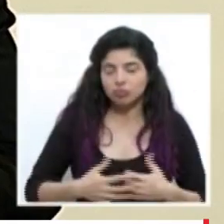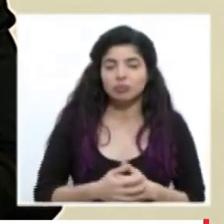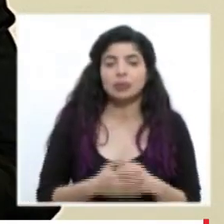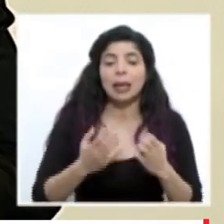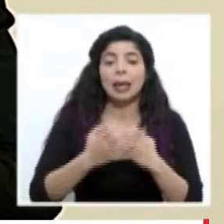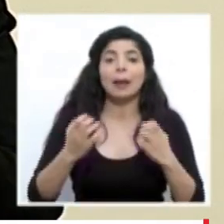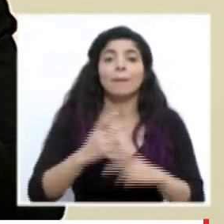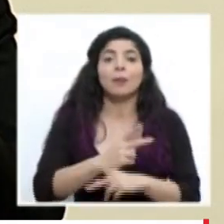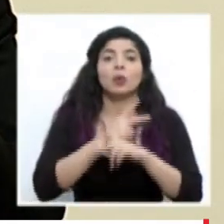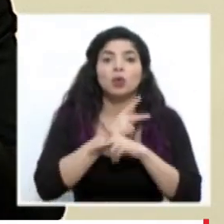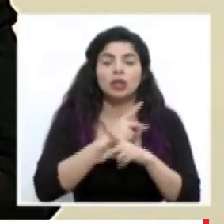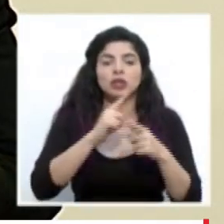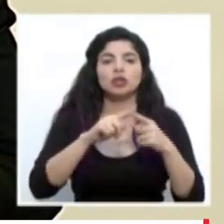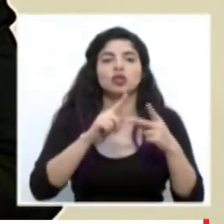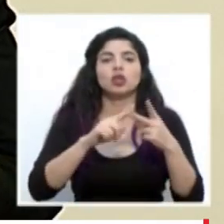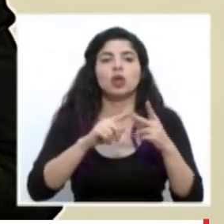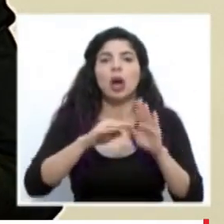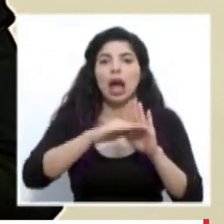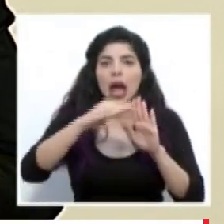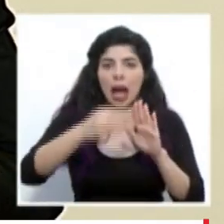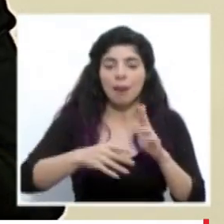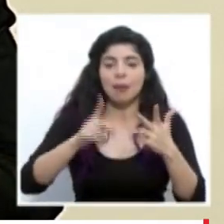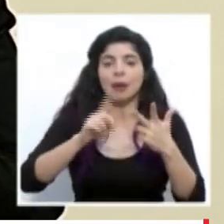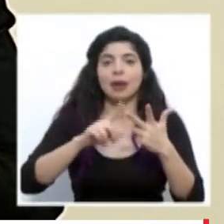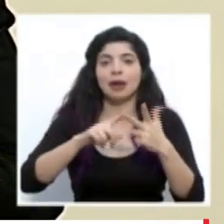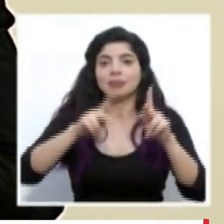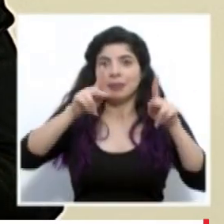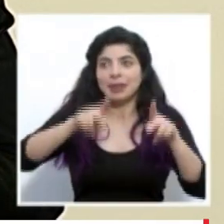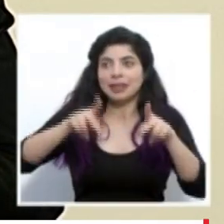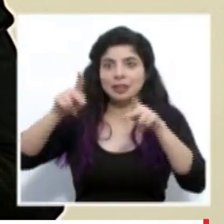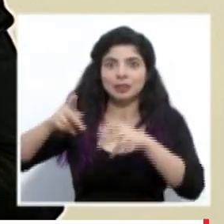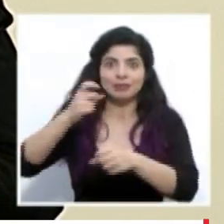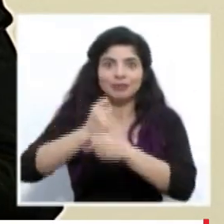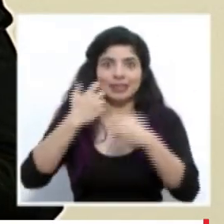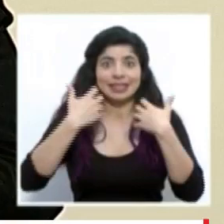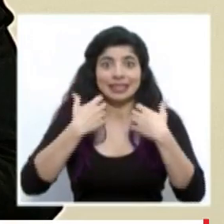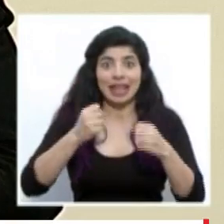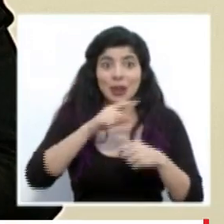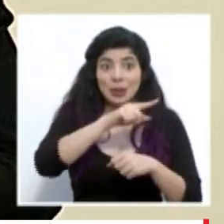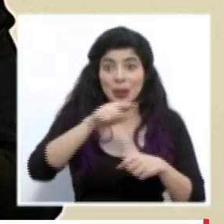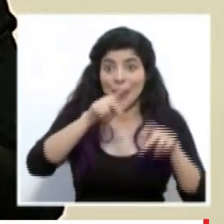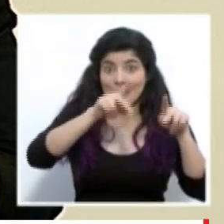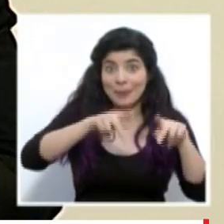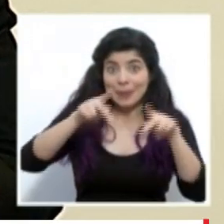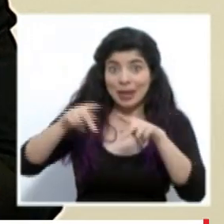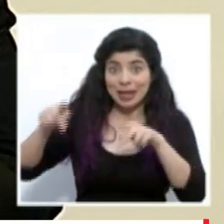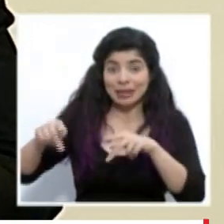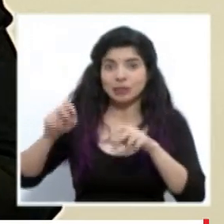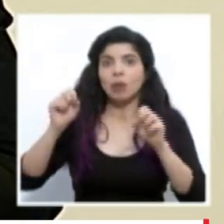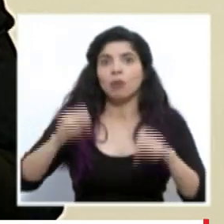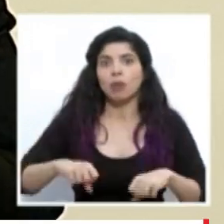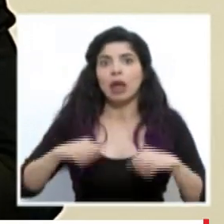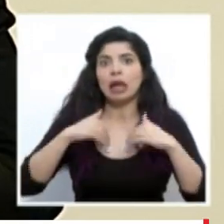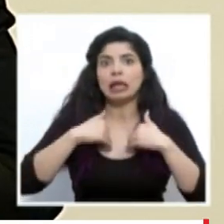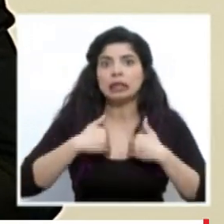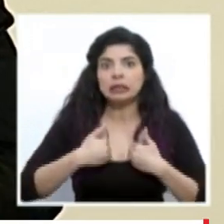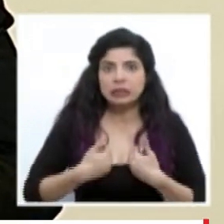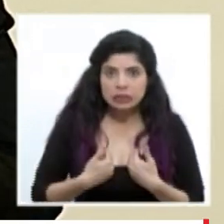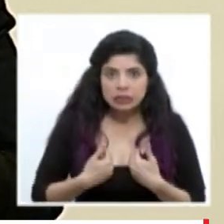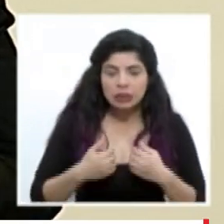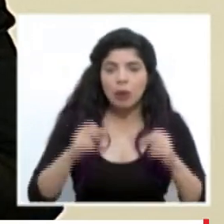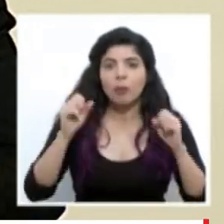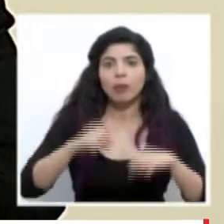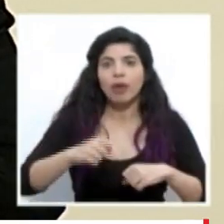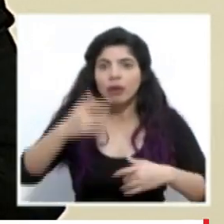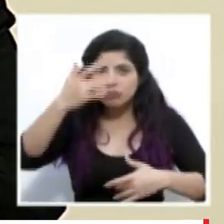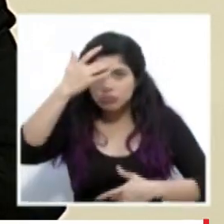Equipo de protección, camas, personal de salud. El personal de salud es un personal que se puede fatigar, que se puede cansar,